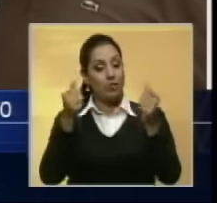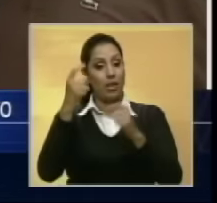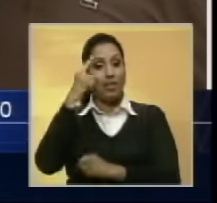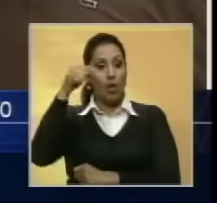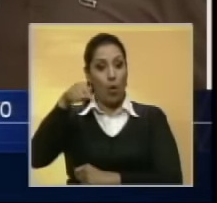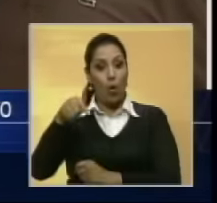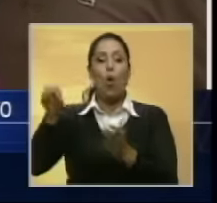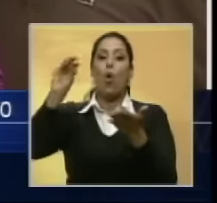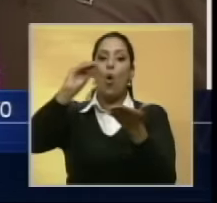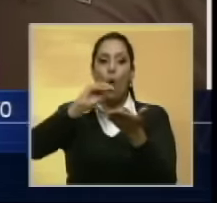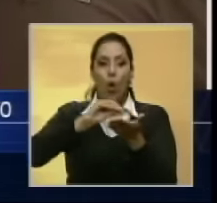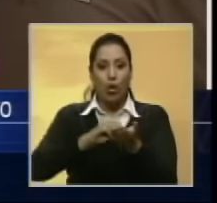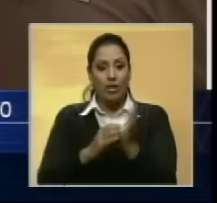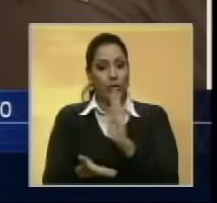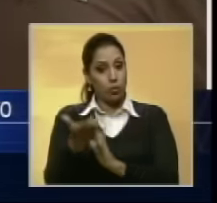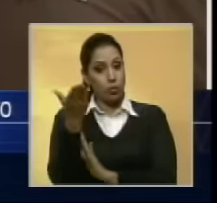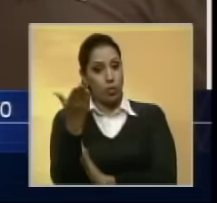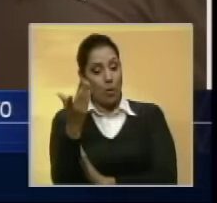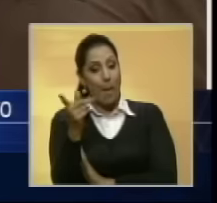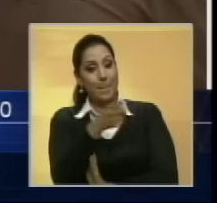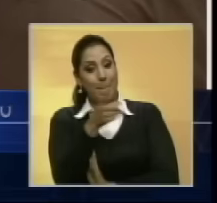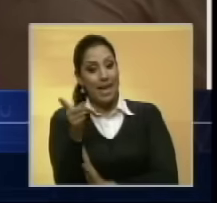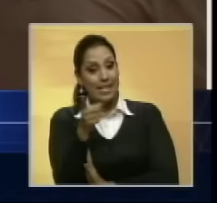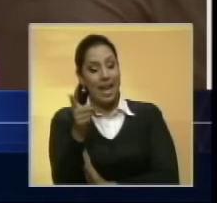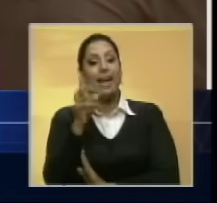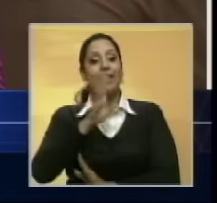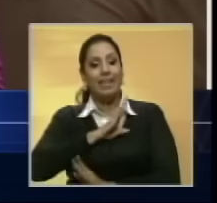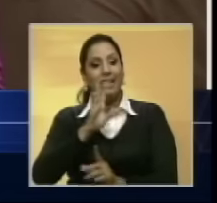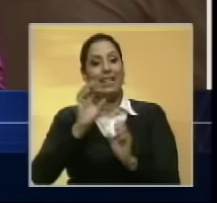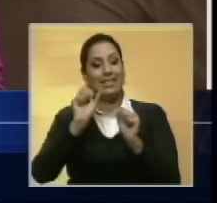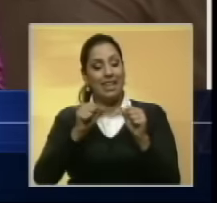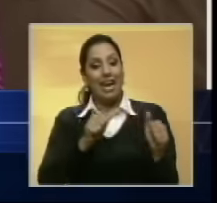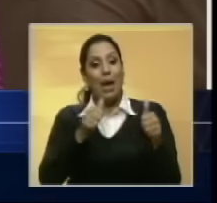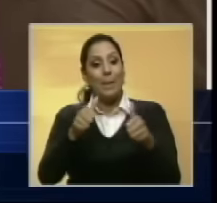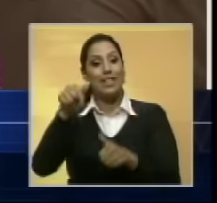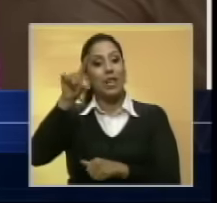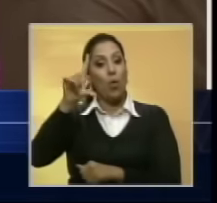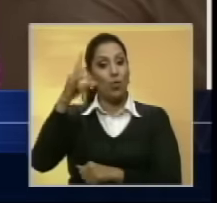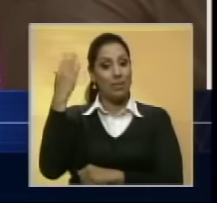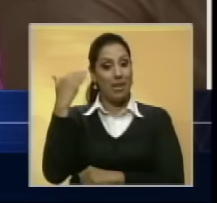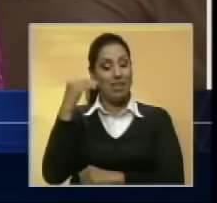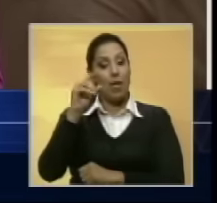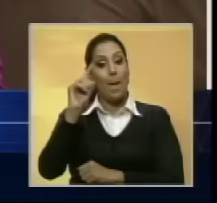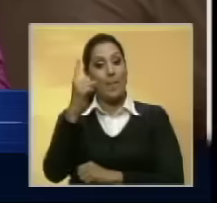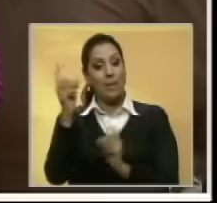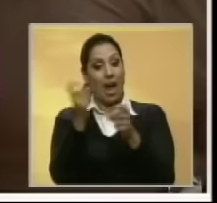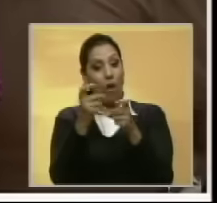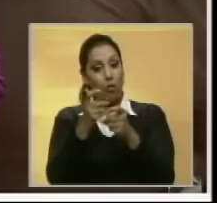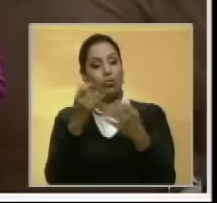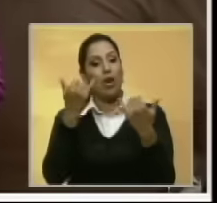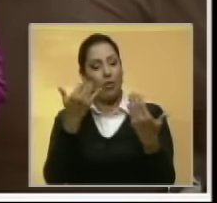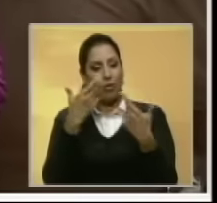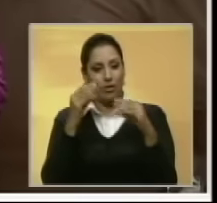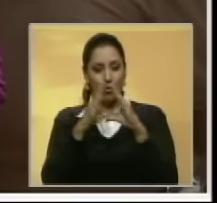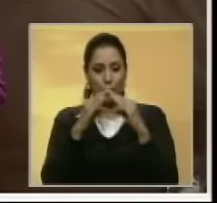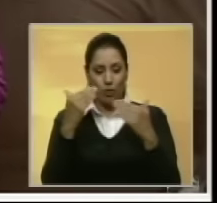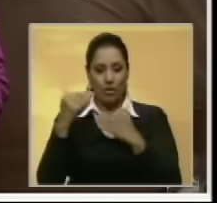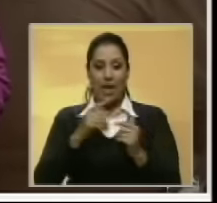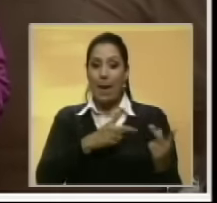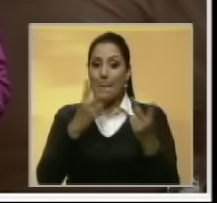hoy, ratificando que el aumento del pasaje sí es efectivo desde este lunes 1 de agosto. Es la información que tenemos. Con esto